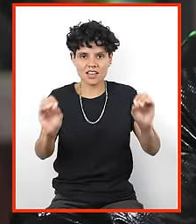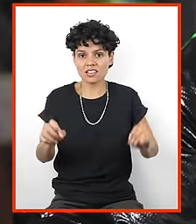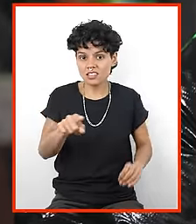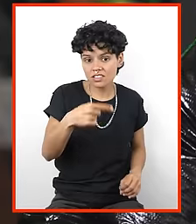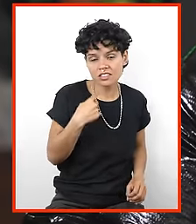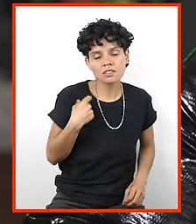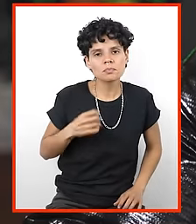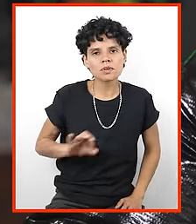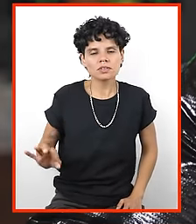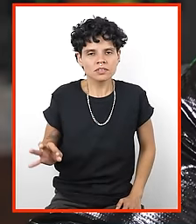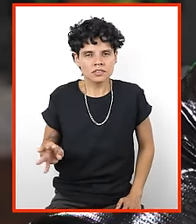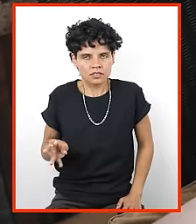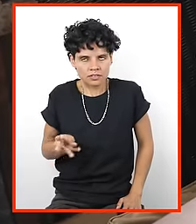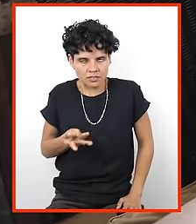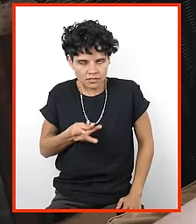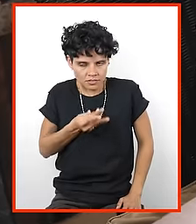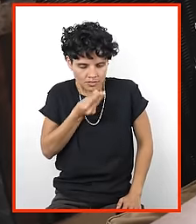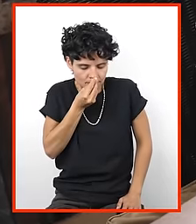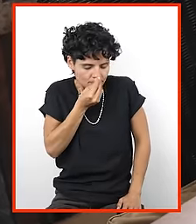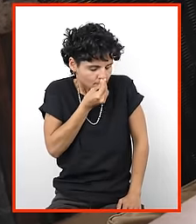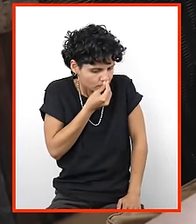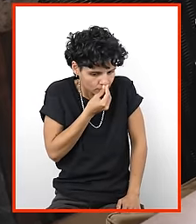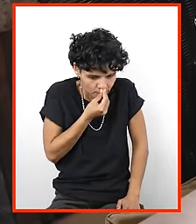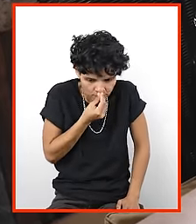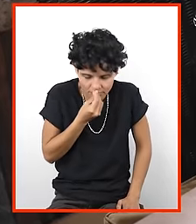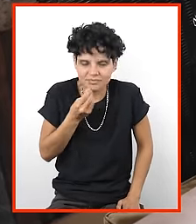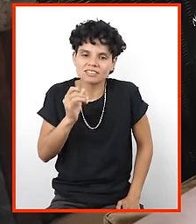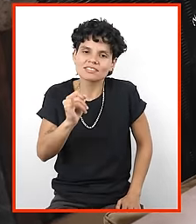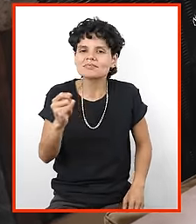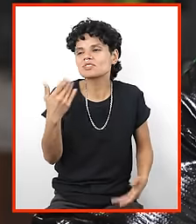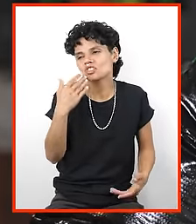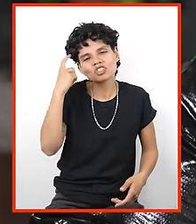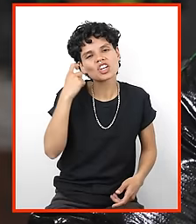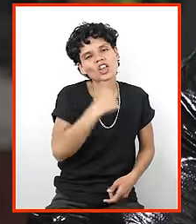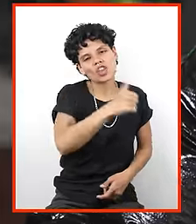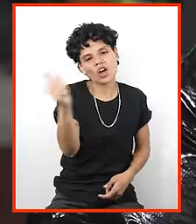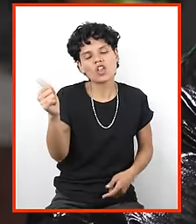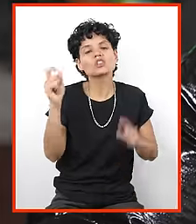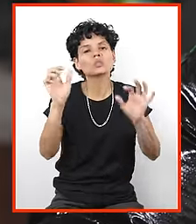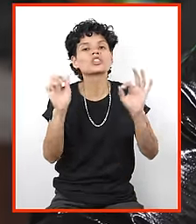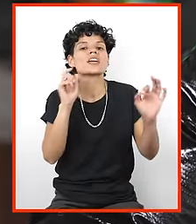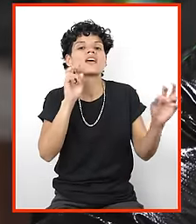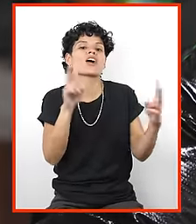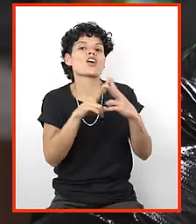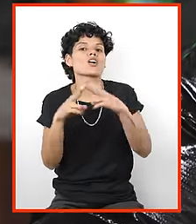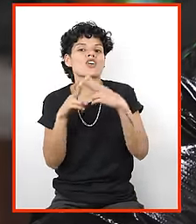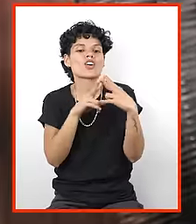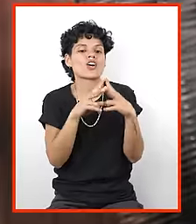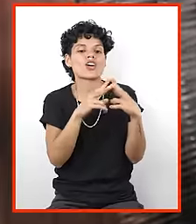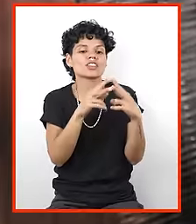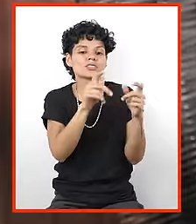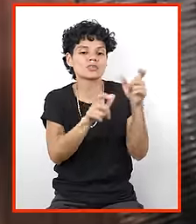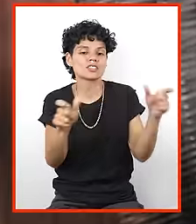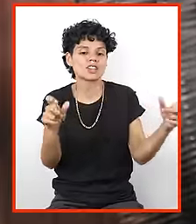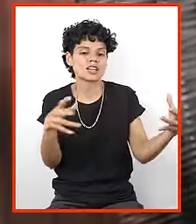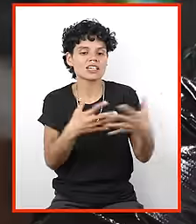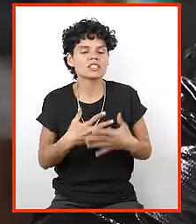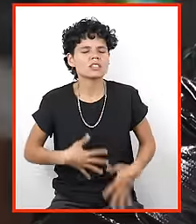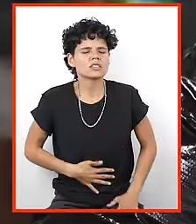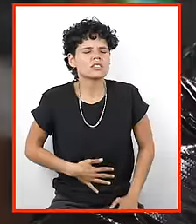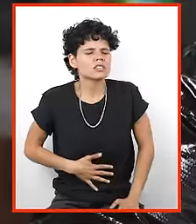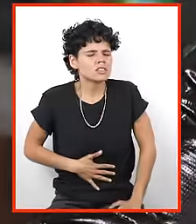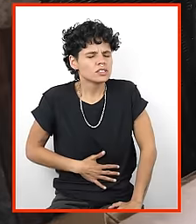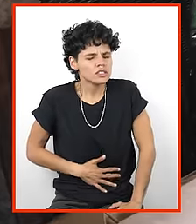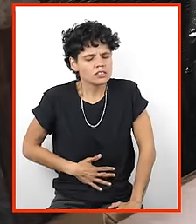me ha pasado. Me pero pasó a todos nos ha pasado. Una vez me pasó en una cuestión, estaba conociendo unas personas y tenía un... En me una... molestaba mucho,